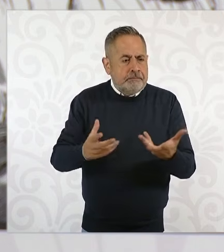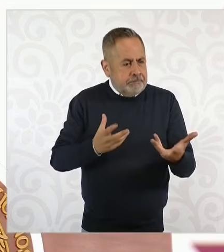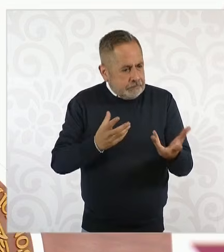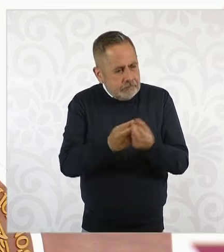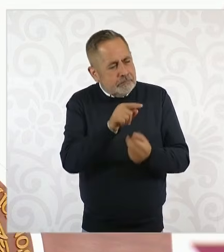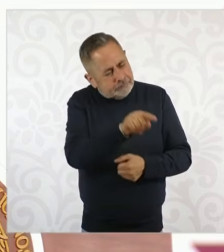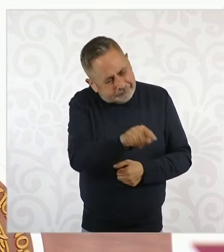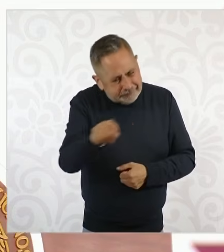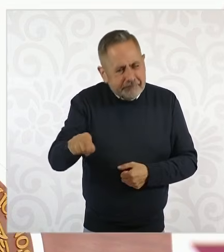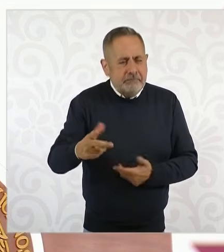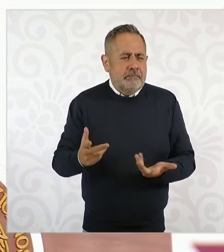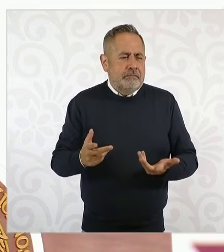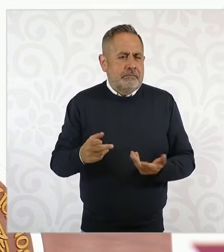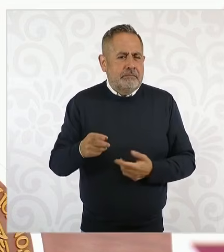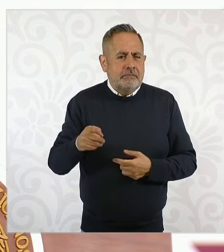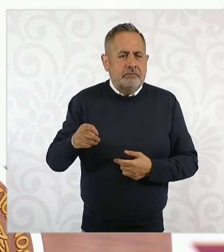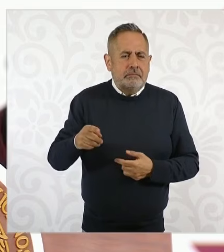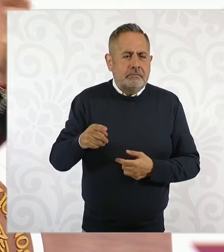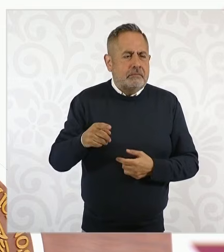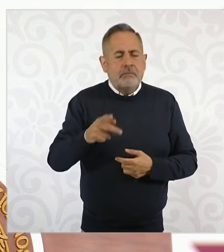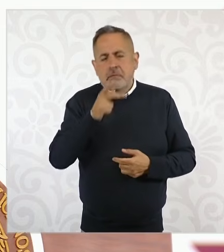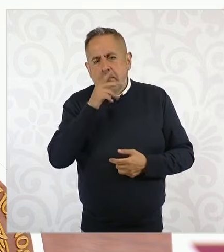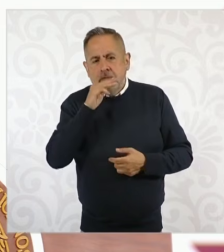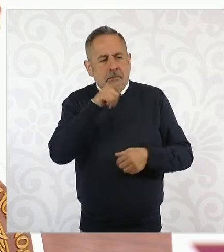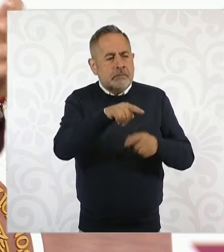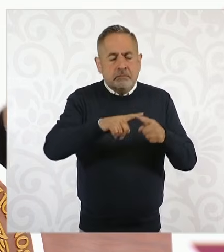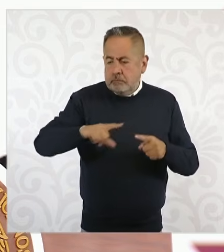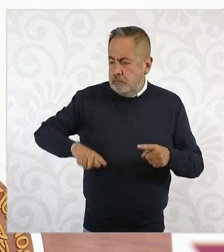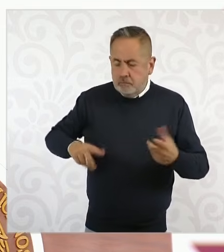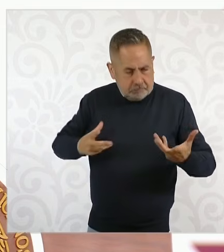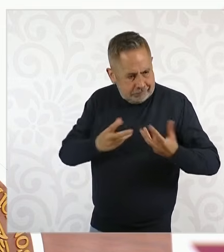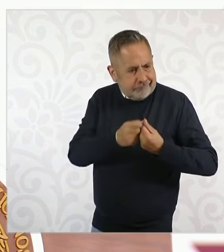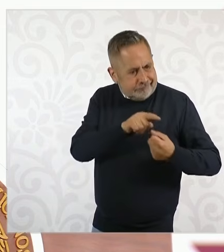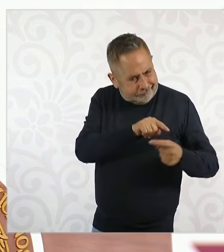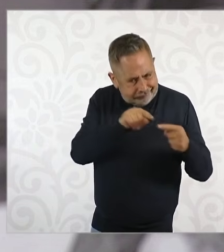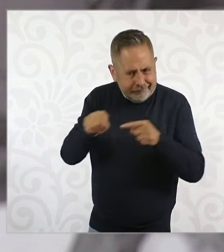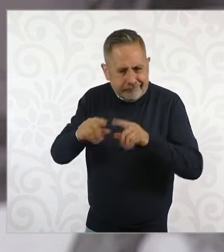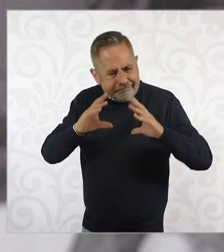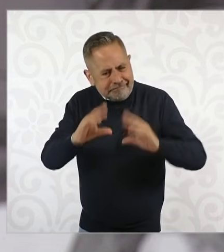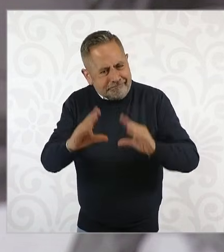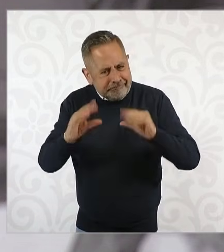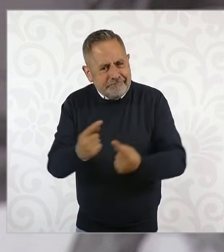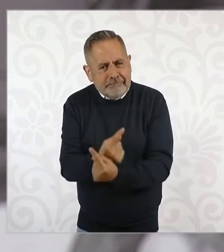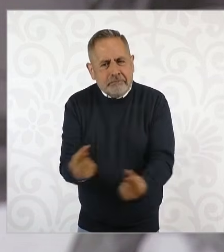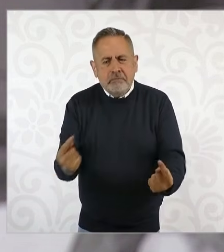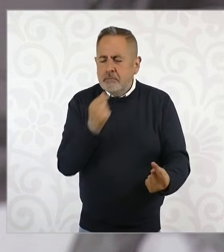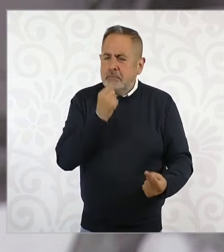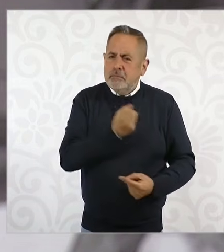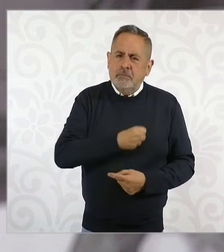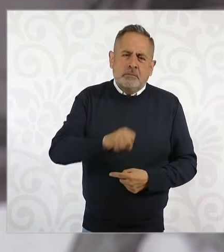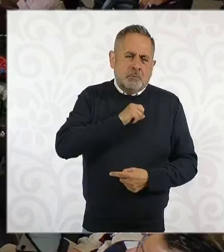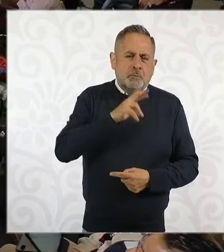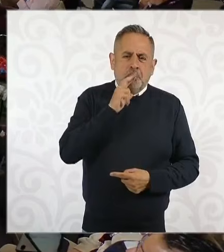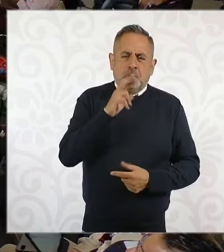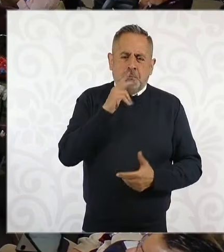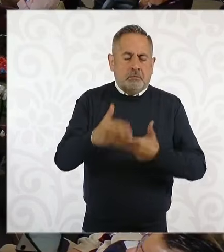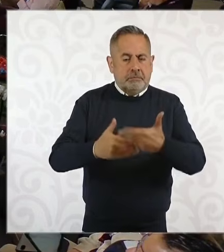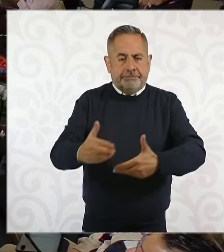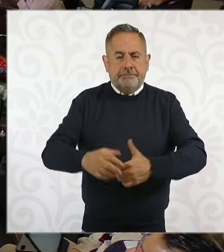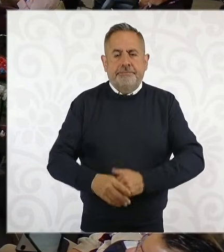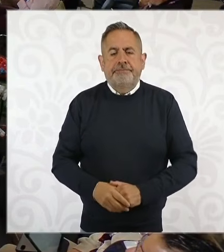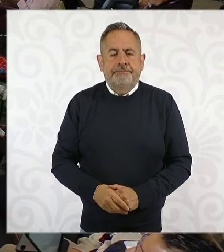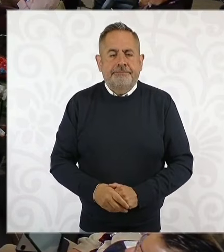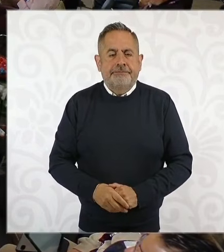a padres de familia, madres de familia y al gobierno para seguir avanzando en la salud de nuestros hijos. En